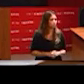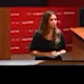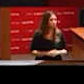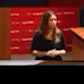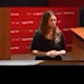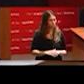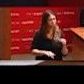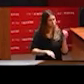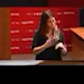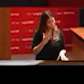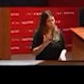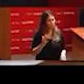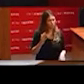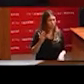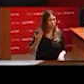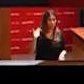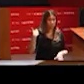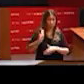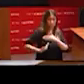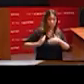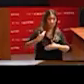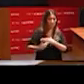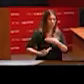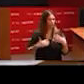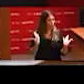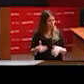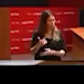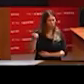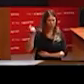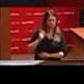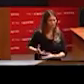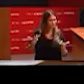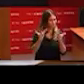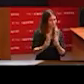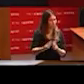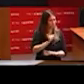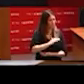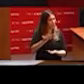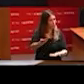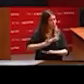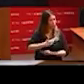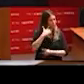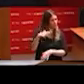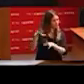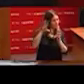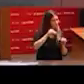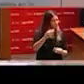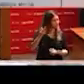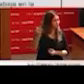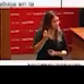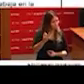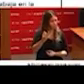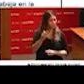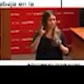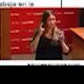tenido Durante este trayecto muchos profesionales que nos han ayudado a entender y y a comprender eh el mundo